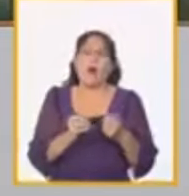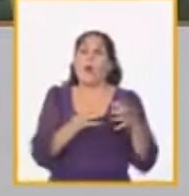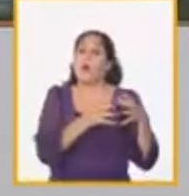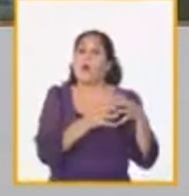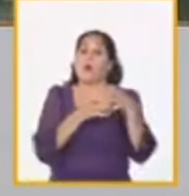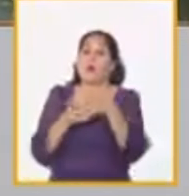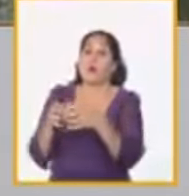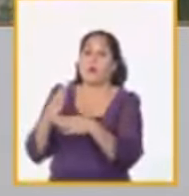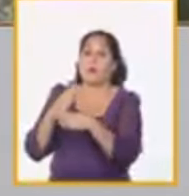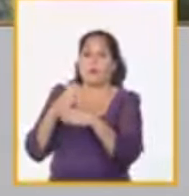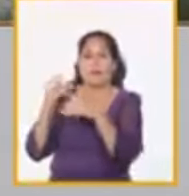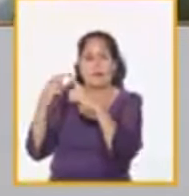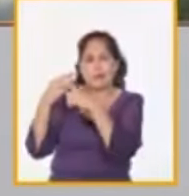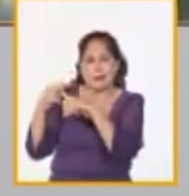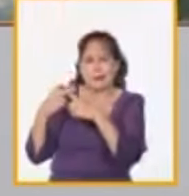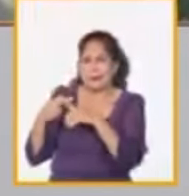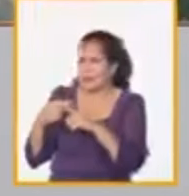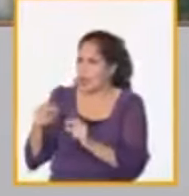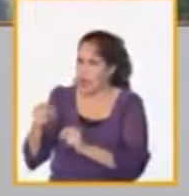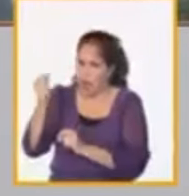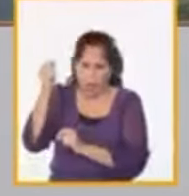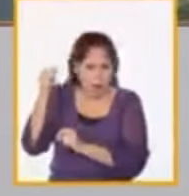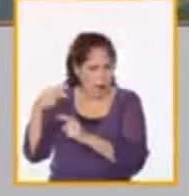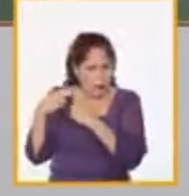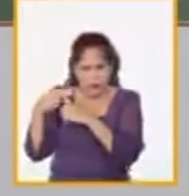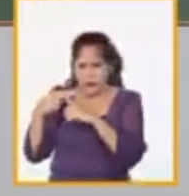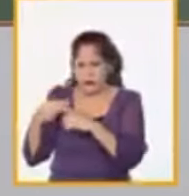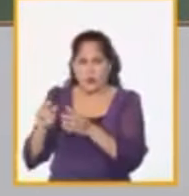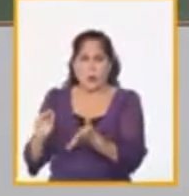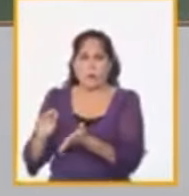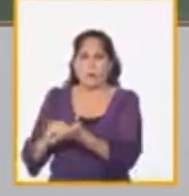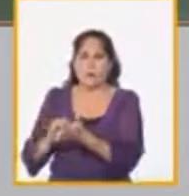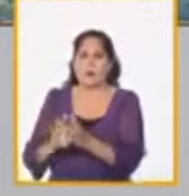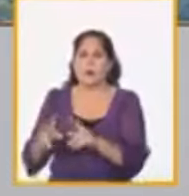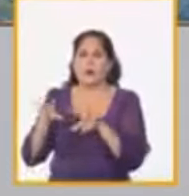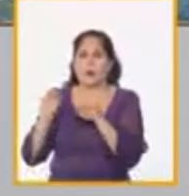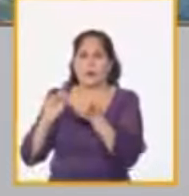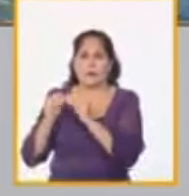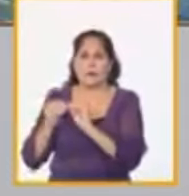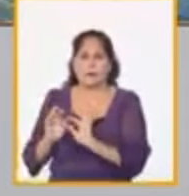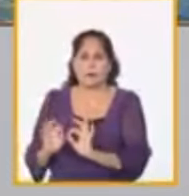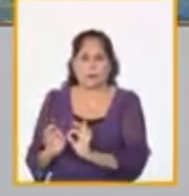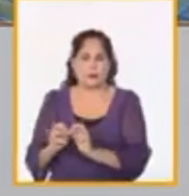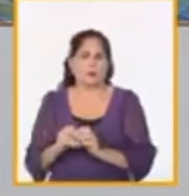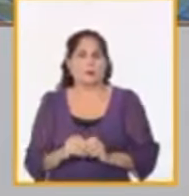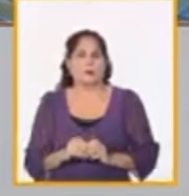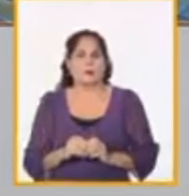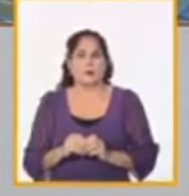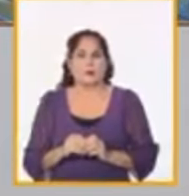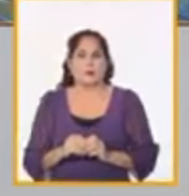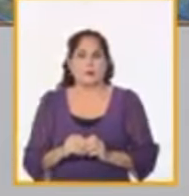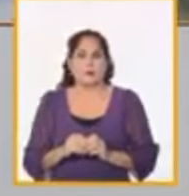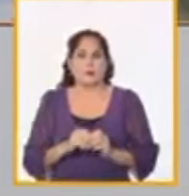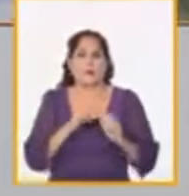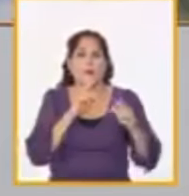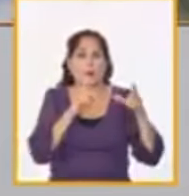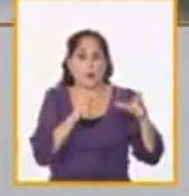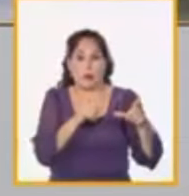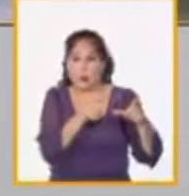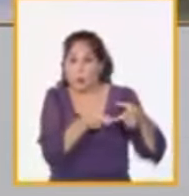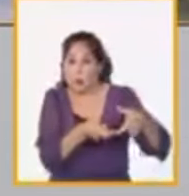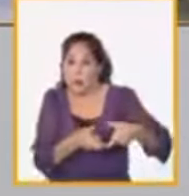Santiago de Cuba que muy rápido la pudo reponer. Pero el trasvase Nipe-Jibara